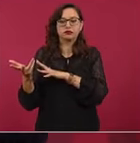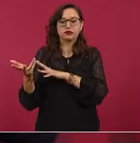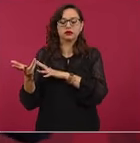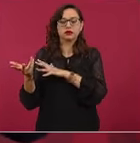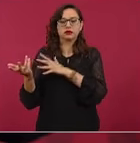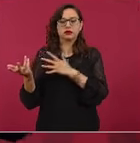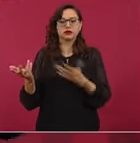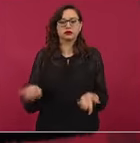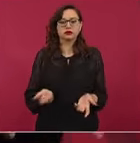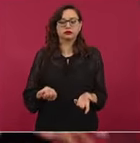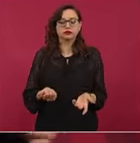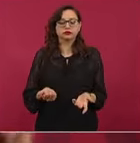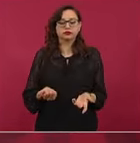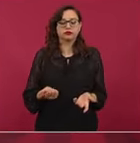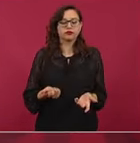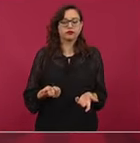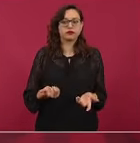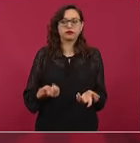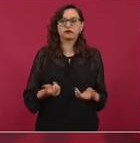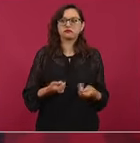ahora que estamos